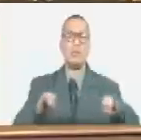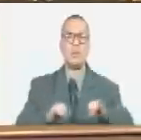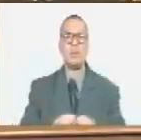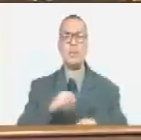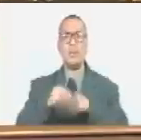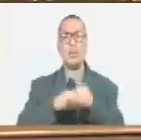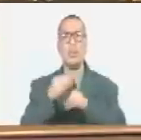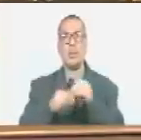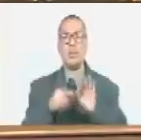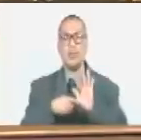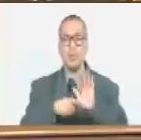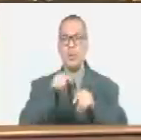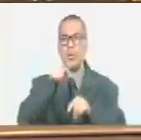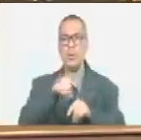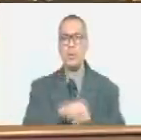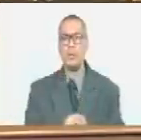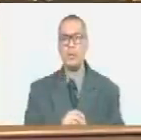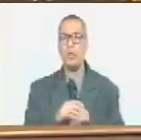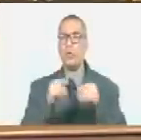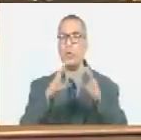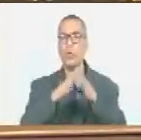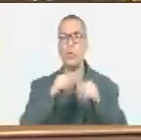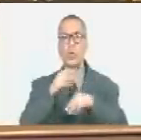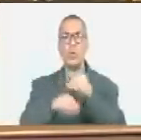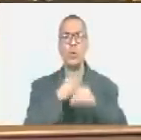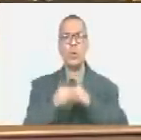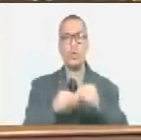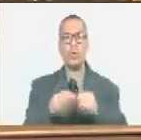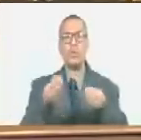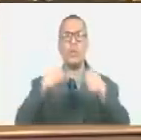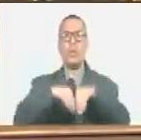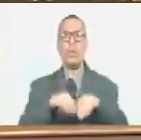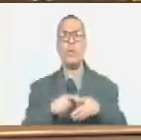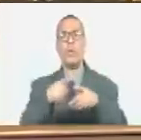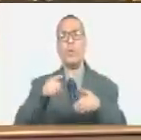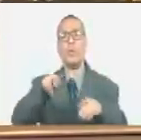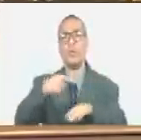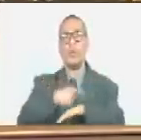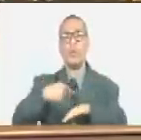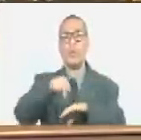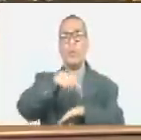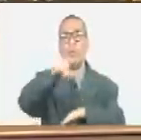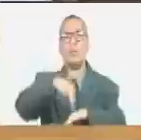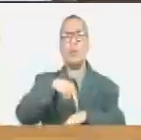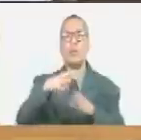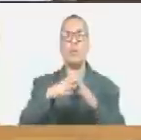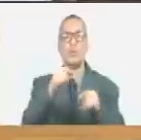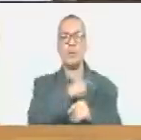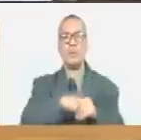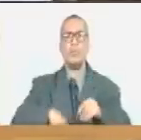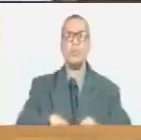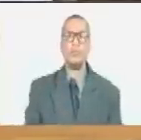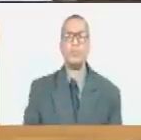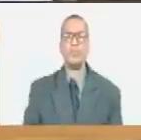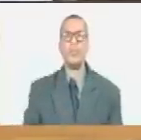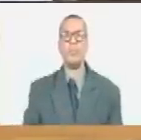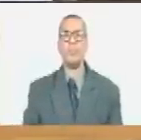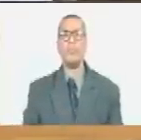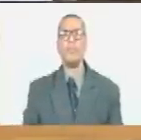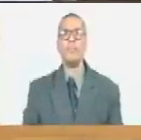Dictada dicha sentencia, los recursos se integrarán al Tesoro Nacional. Esto, señor presidente. En